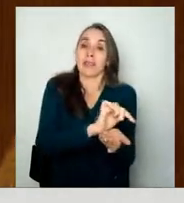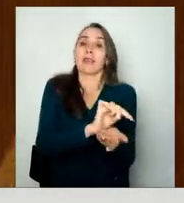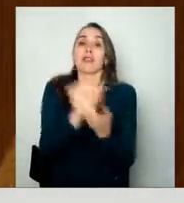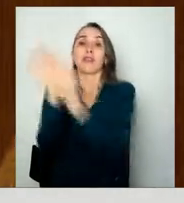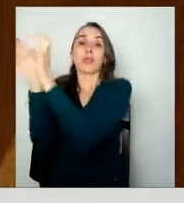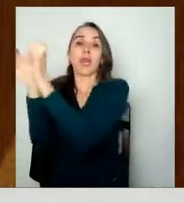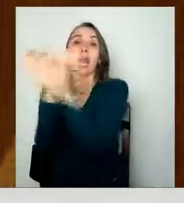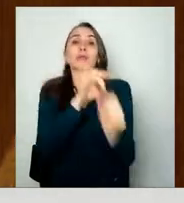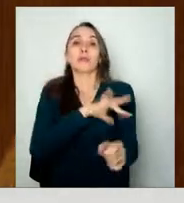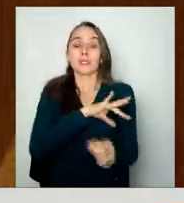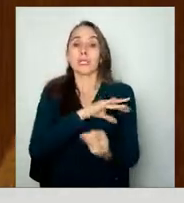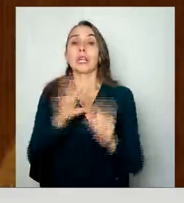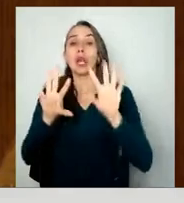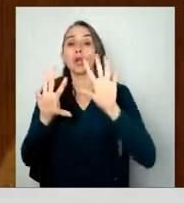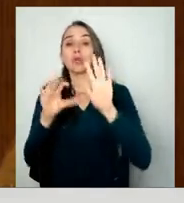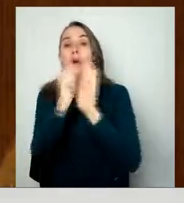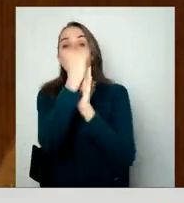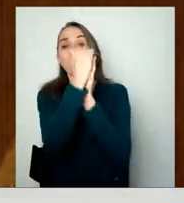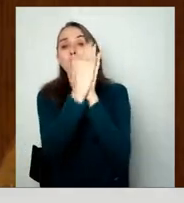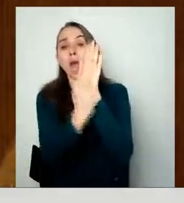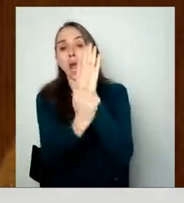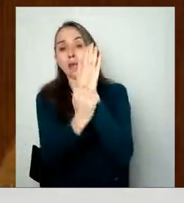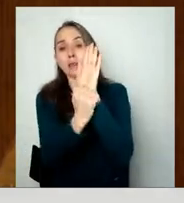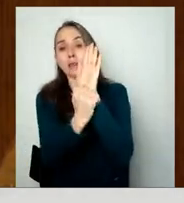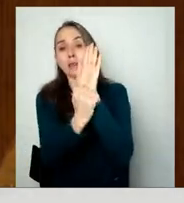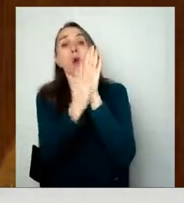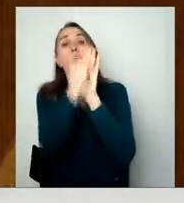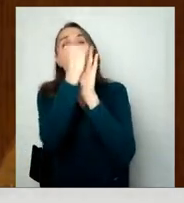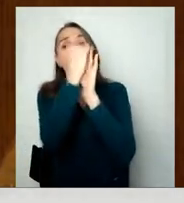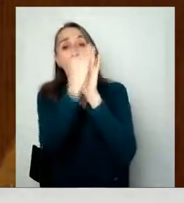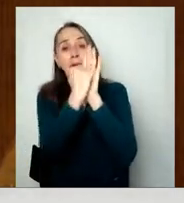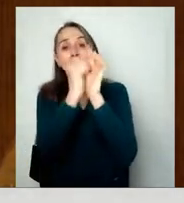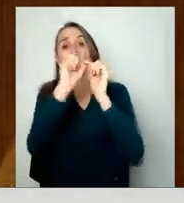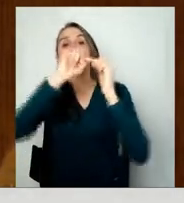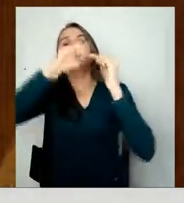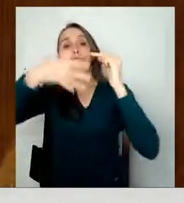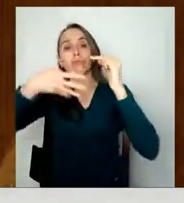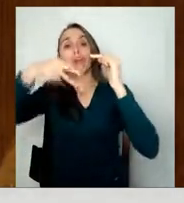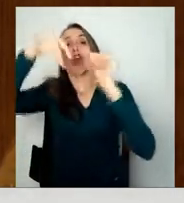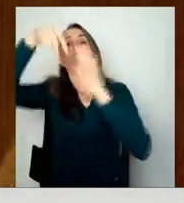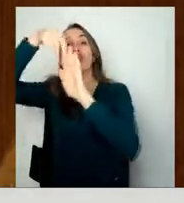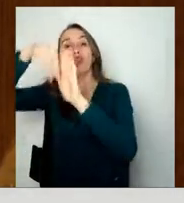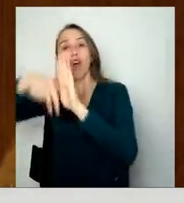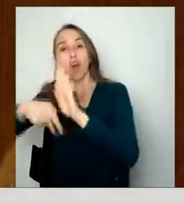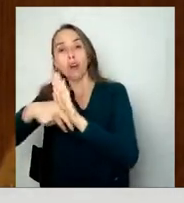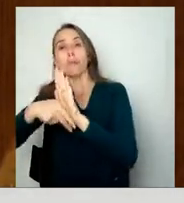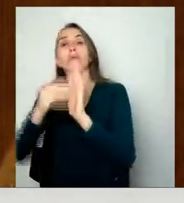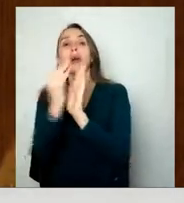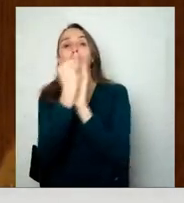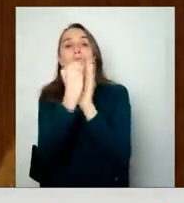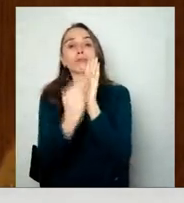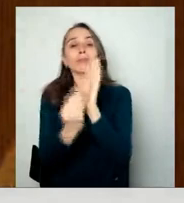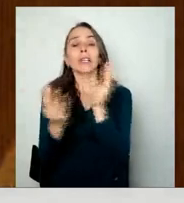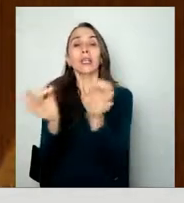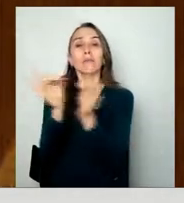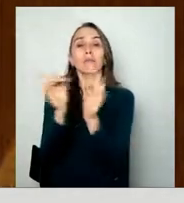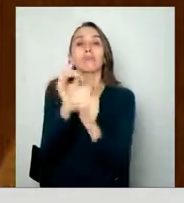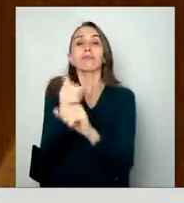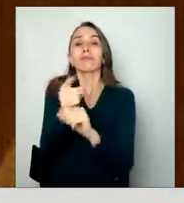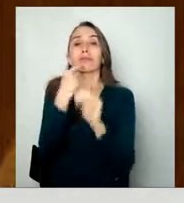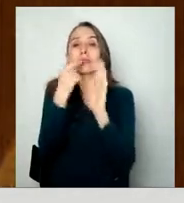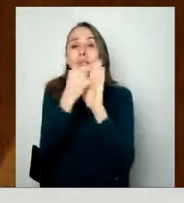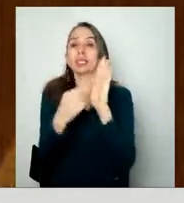normas que conforman su cuerpo principal y dispositivo y a los cuales no me